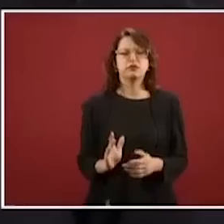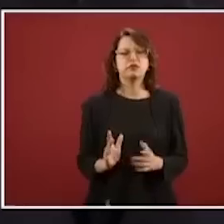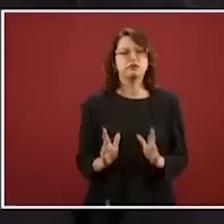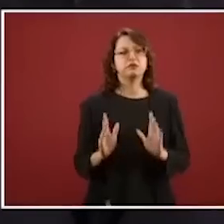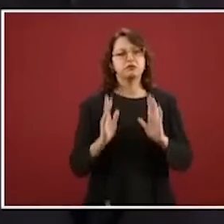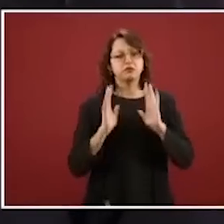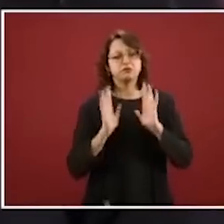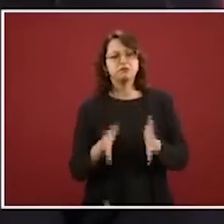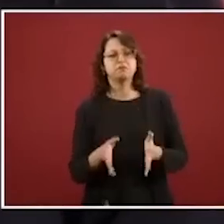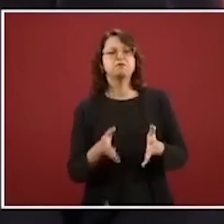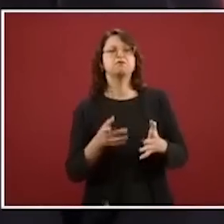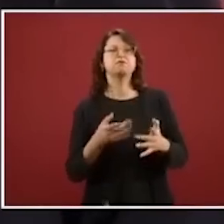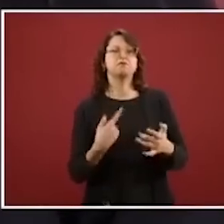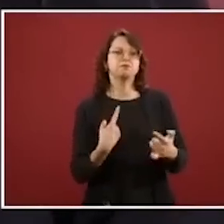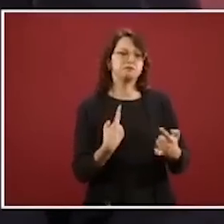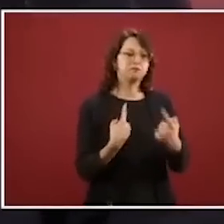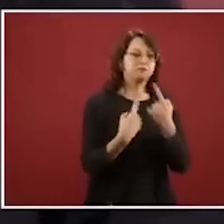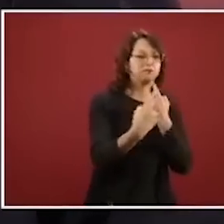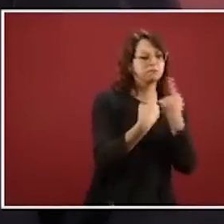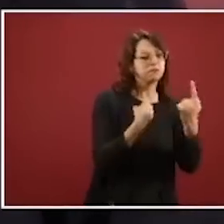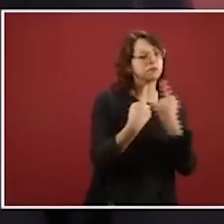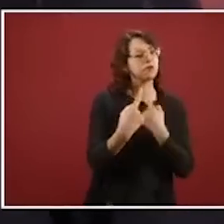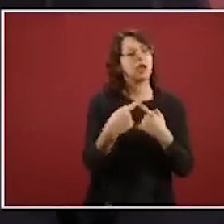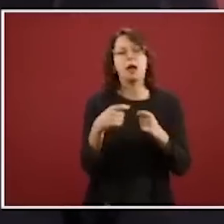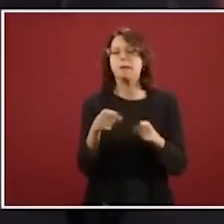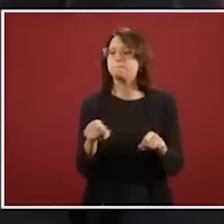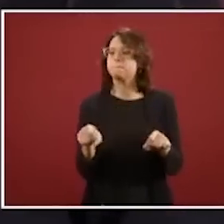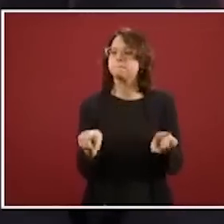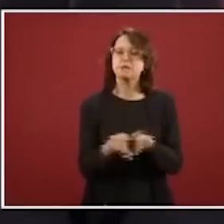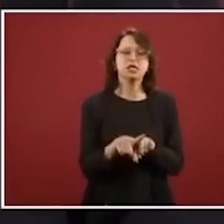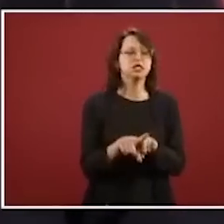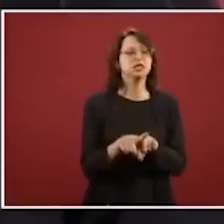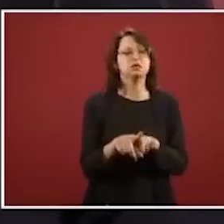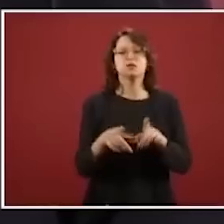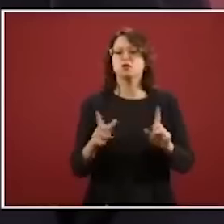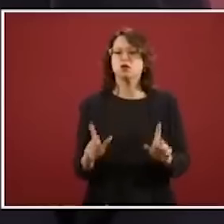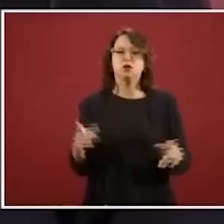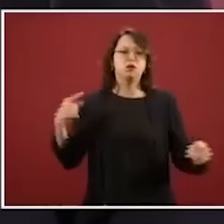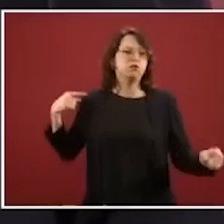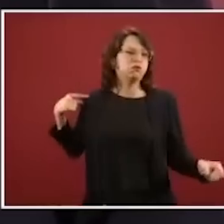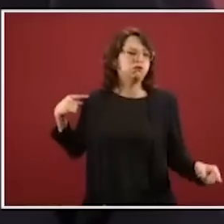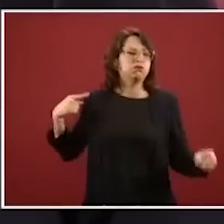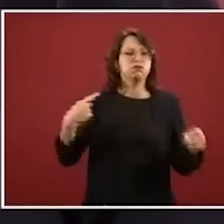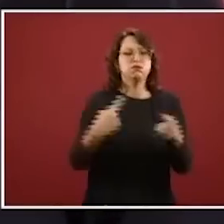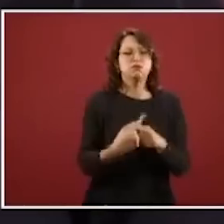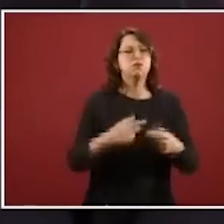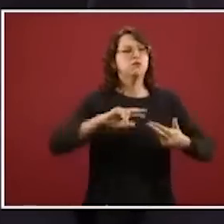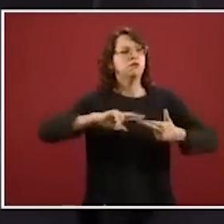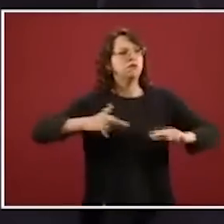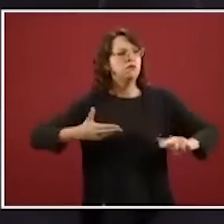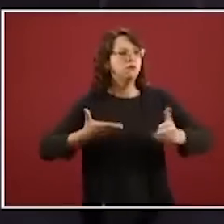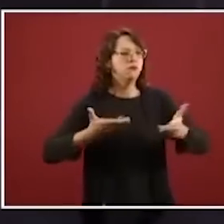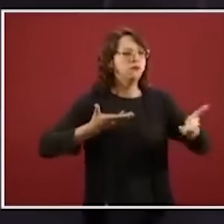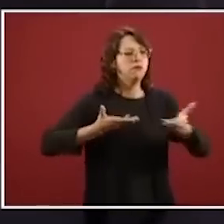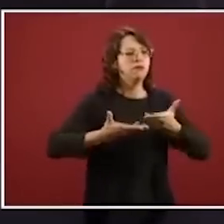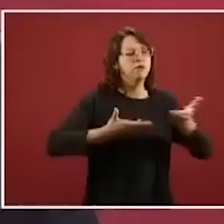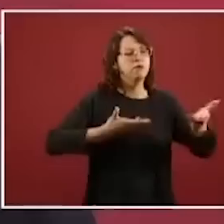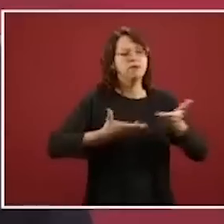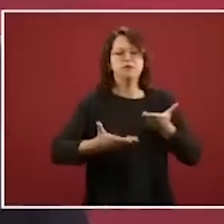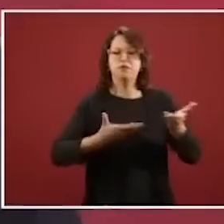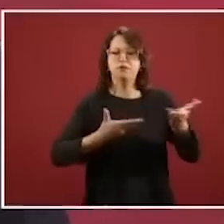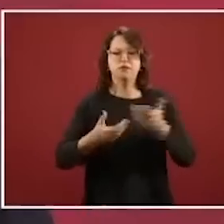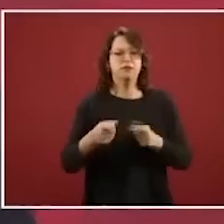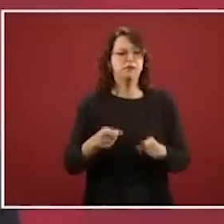asunto con el mismo método que hemos utilizado en nuestras relaciones con Estados